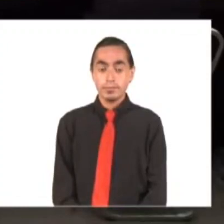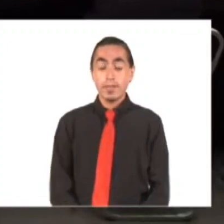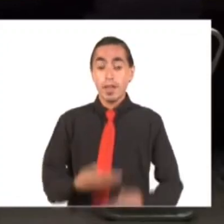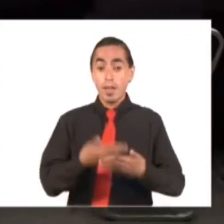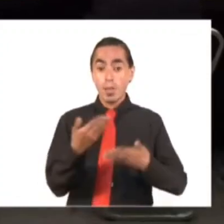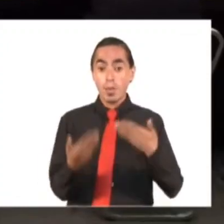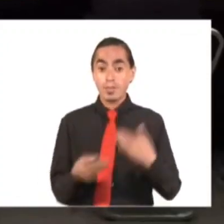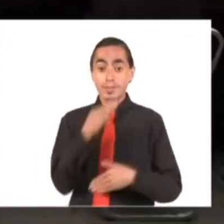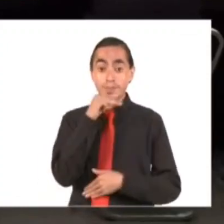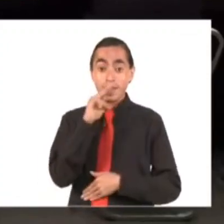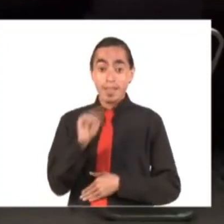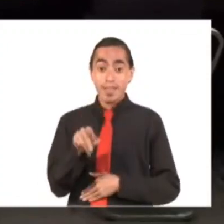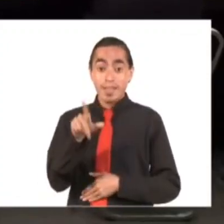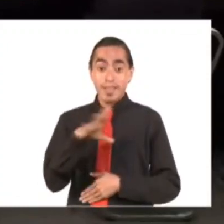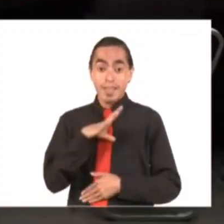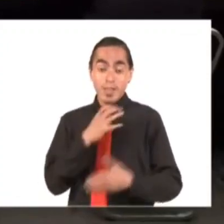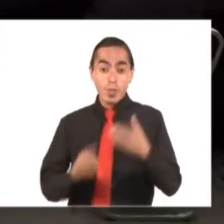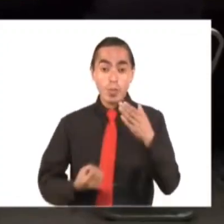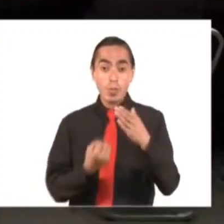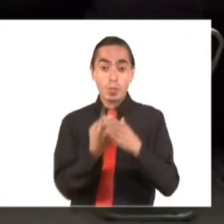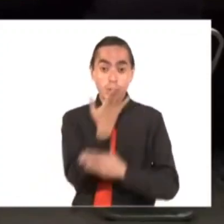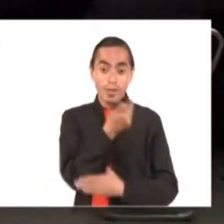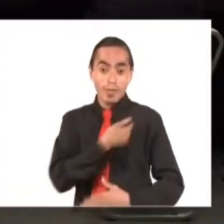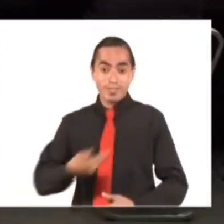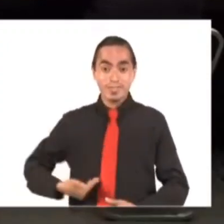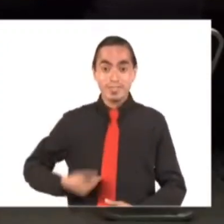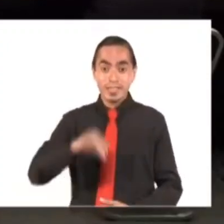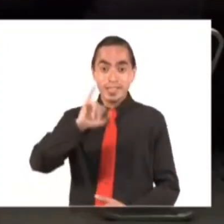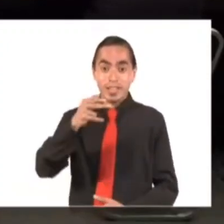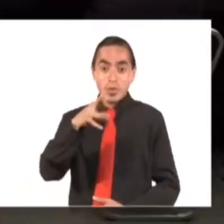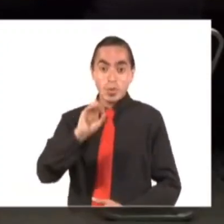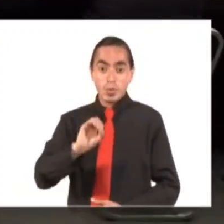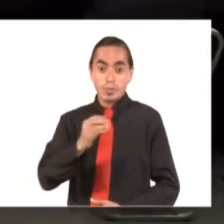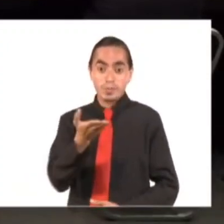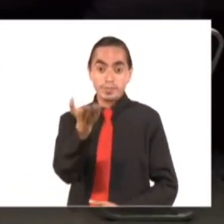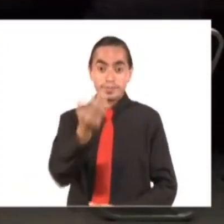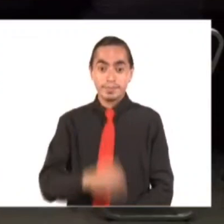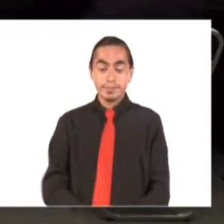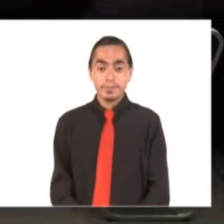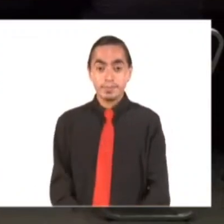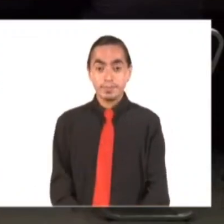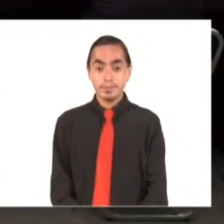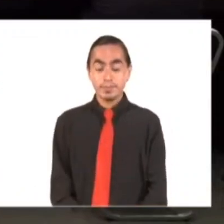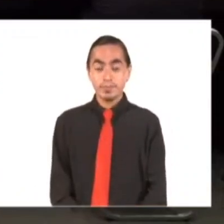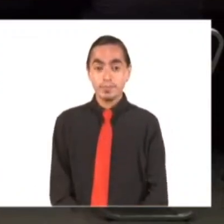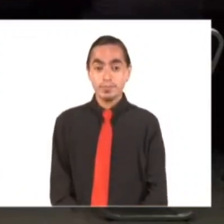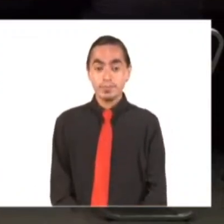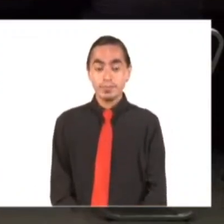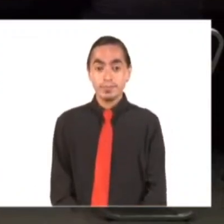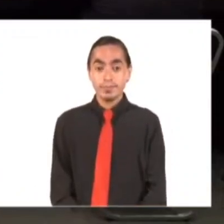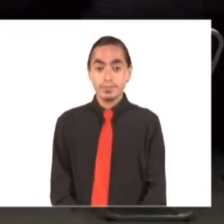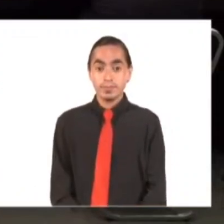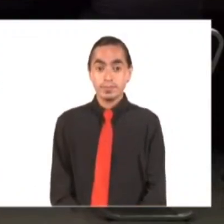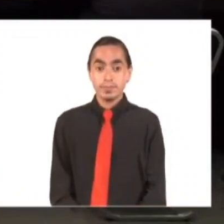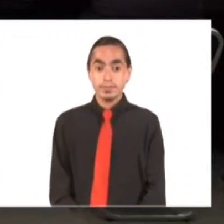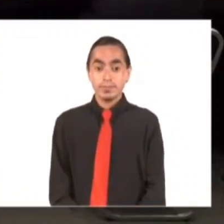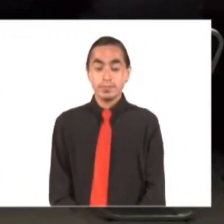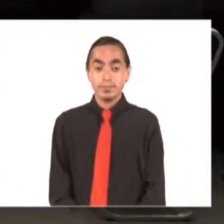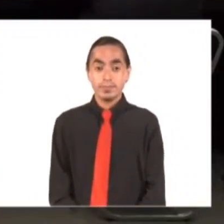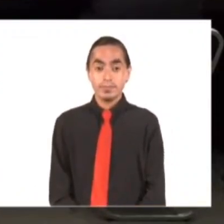Vamos a escuchar el mensaje de nuestro nuevo presidente ejecutivo.